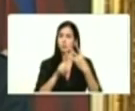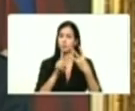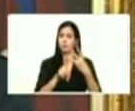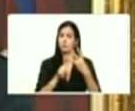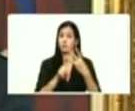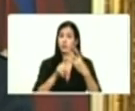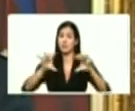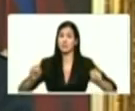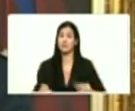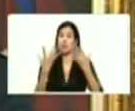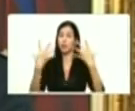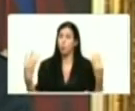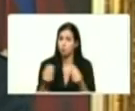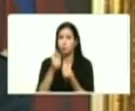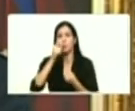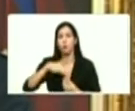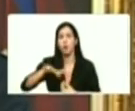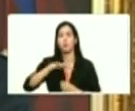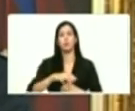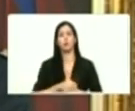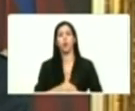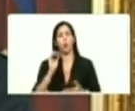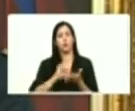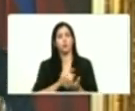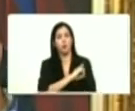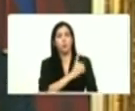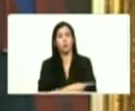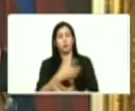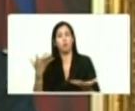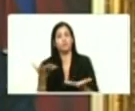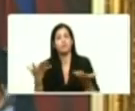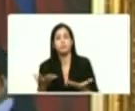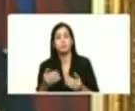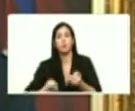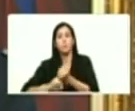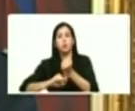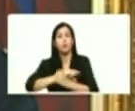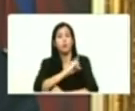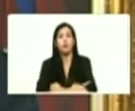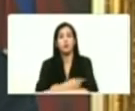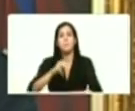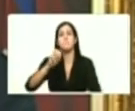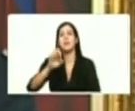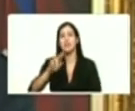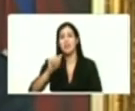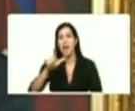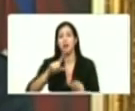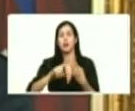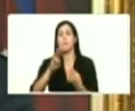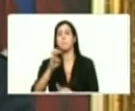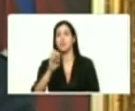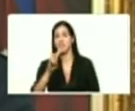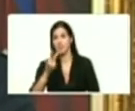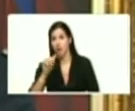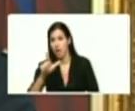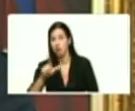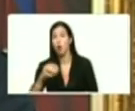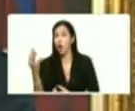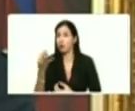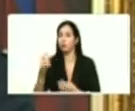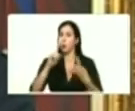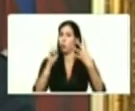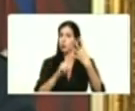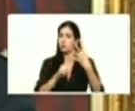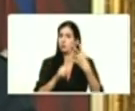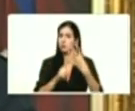inmediata junto al pueblo la fuerza y la capacidad original de mercal mercal original y pedebal y en cuarto lugar